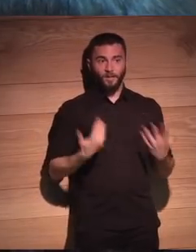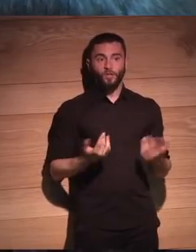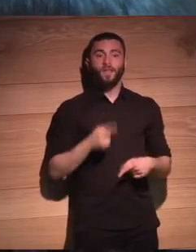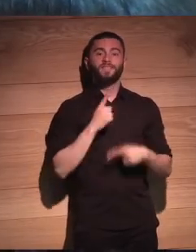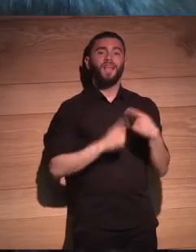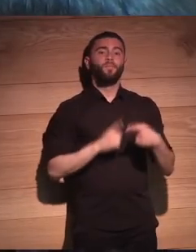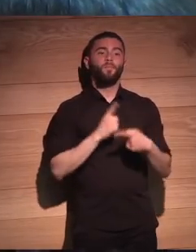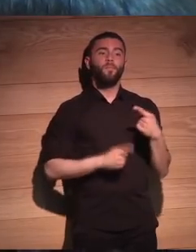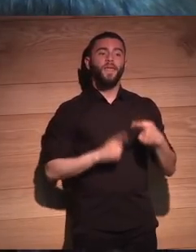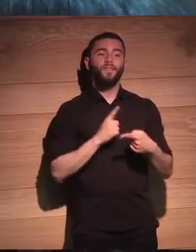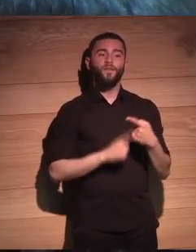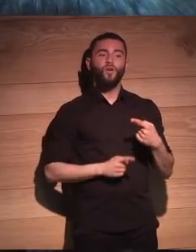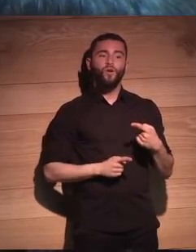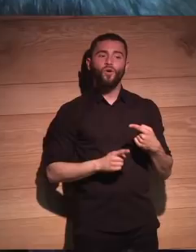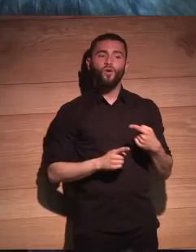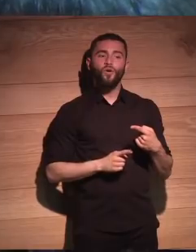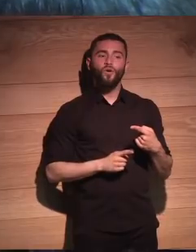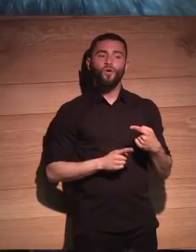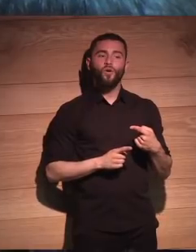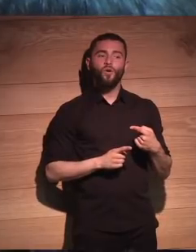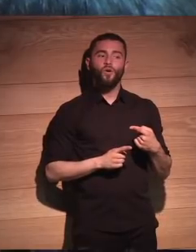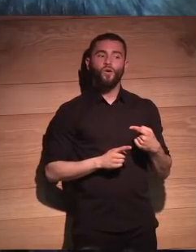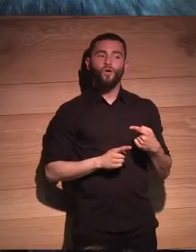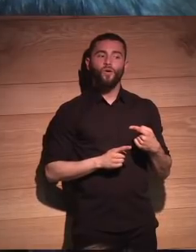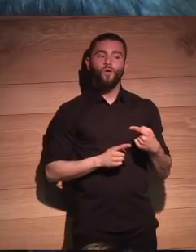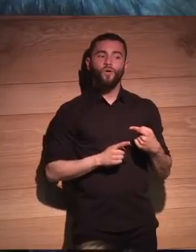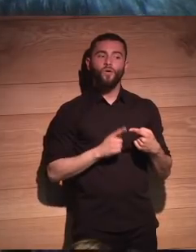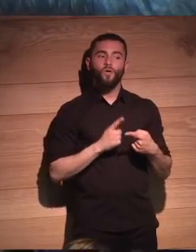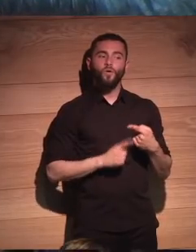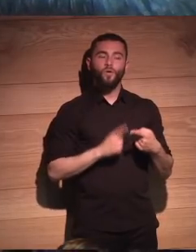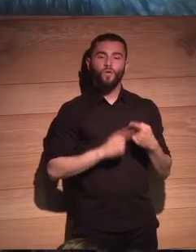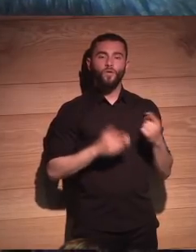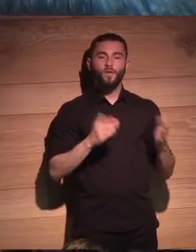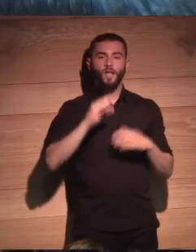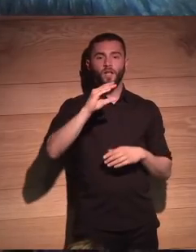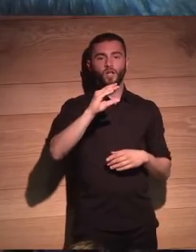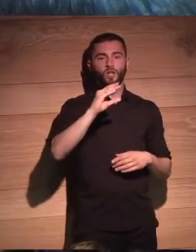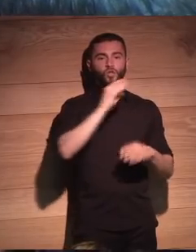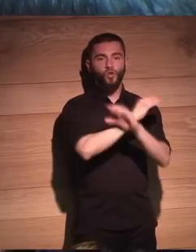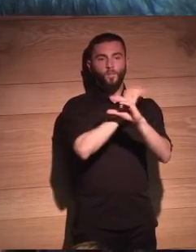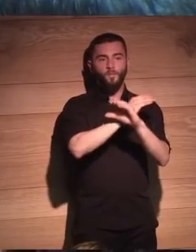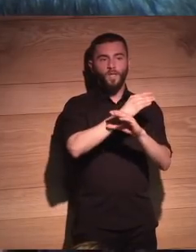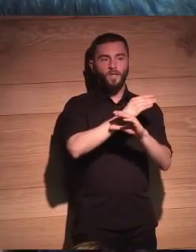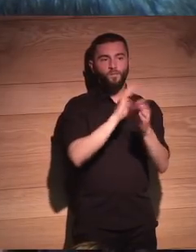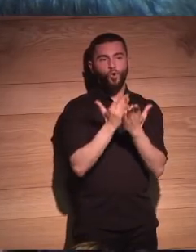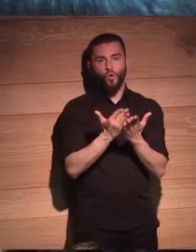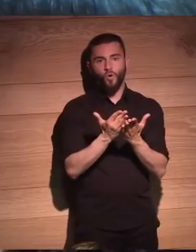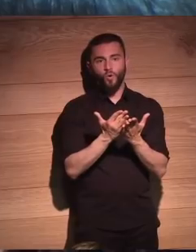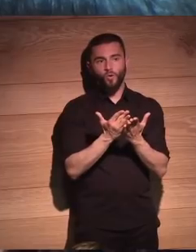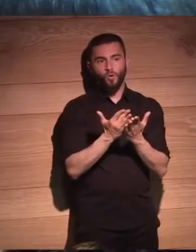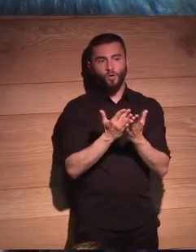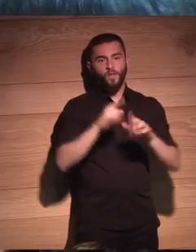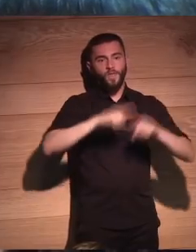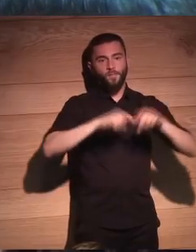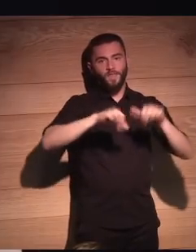medio periódico y el medio comic book. El hecho del superhéroe está muy ligado al